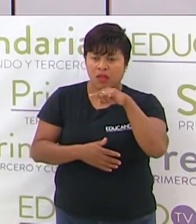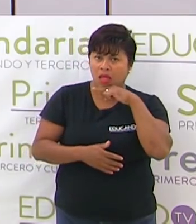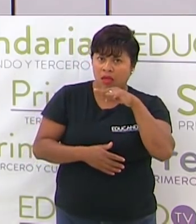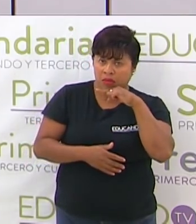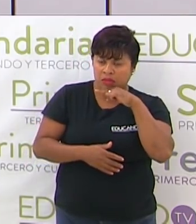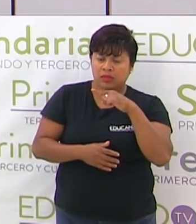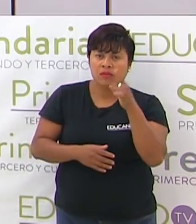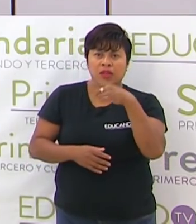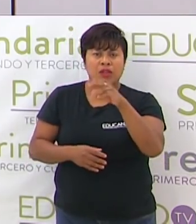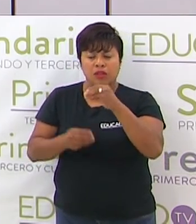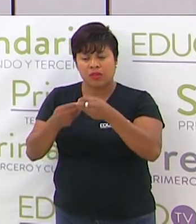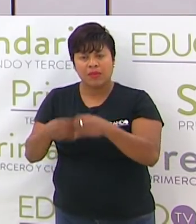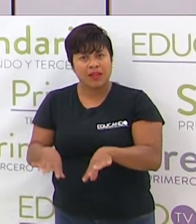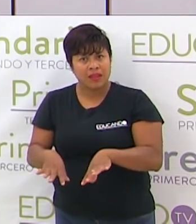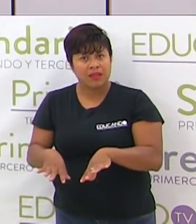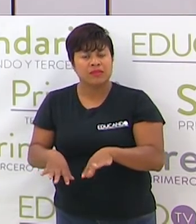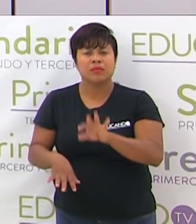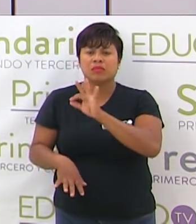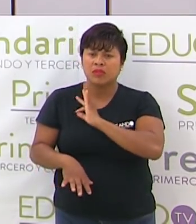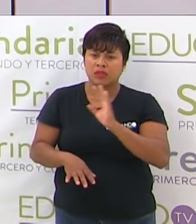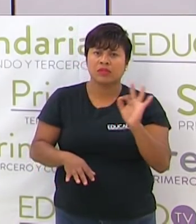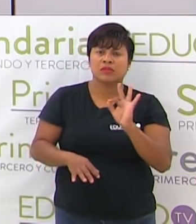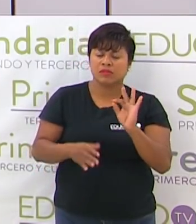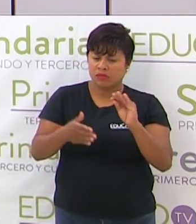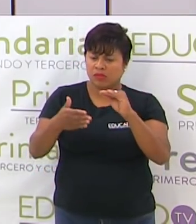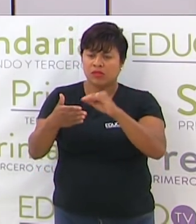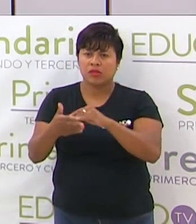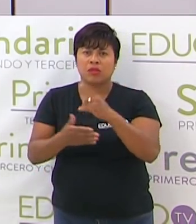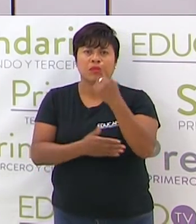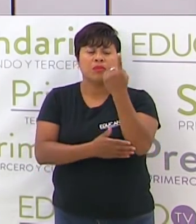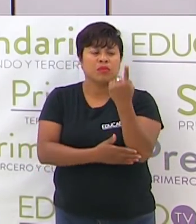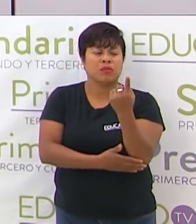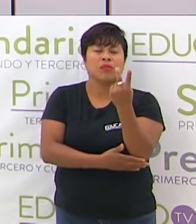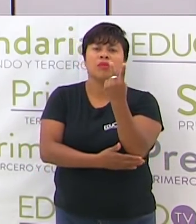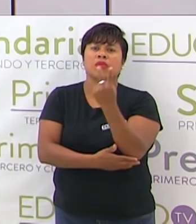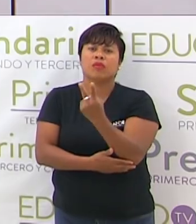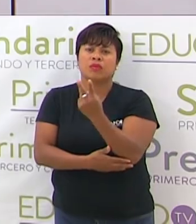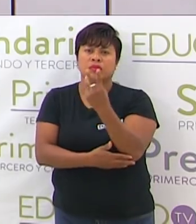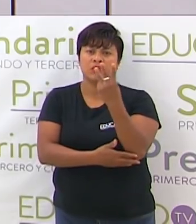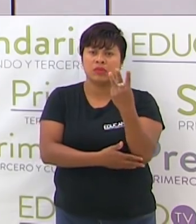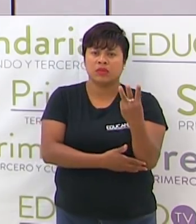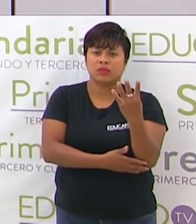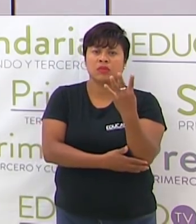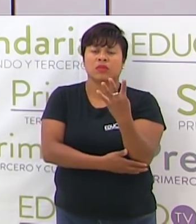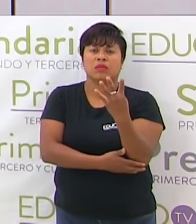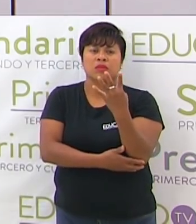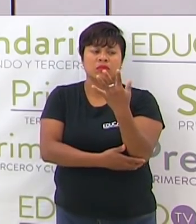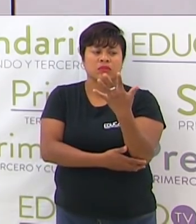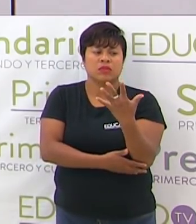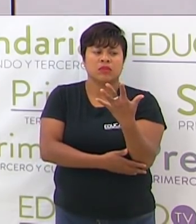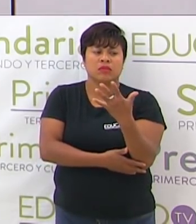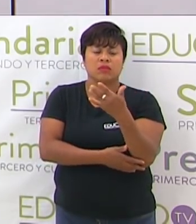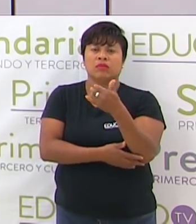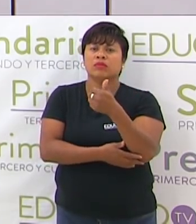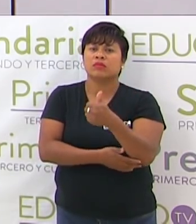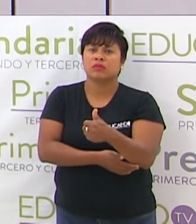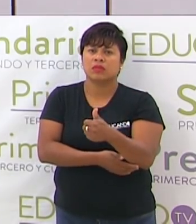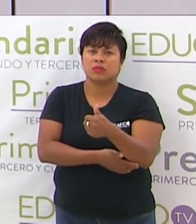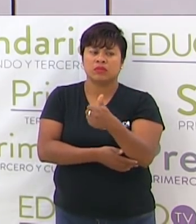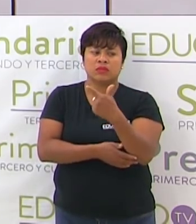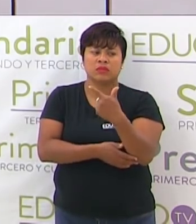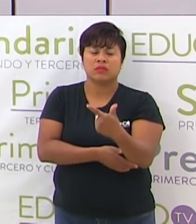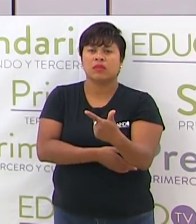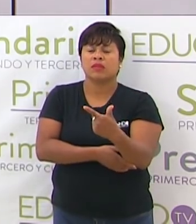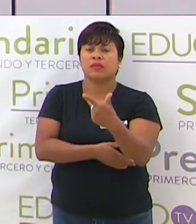con tu lápiz para que no te pierdas. Entonces le puedo poner aquí 1, 2, 3, 4,